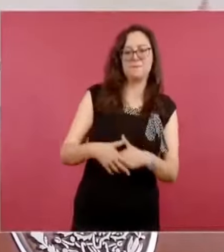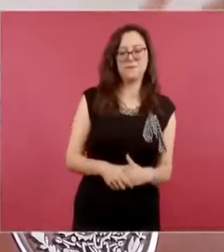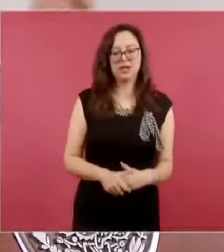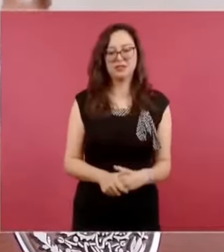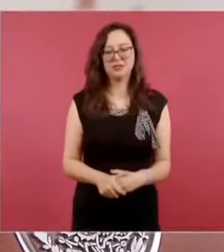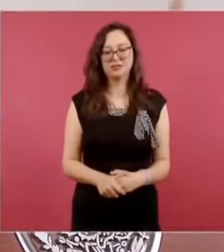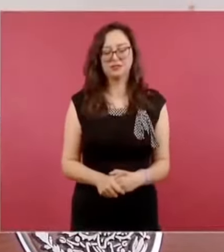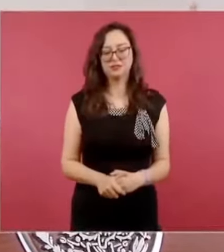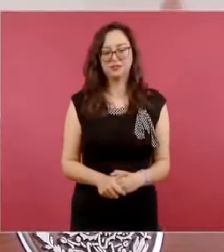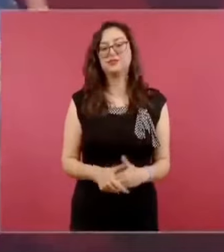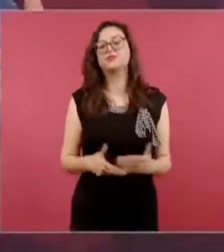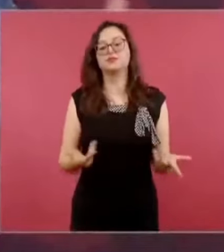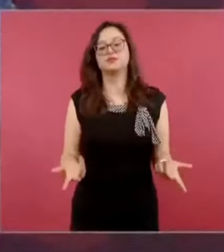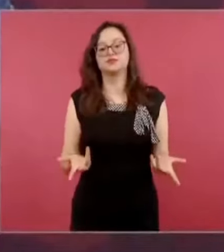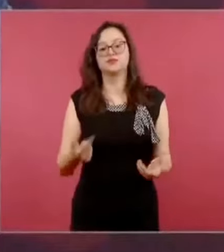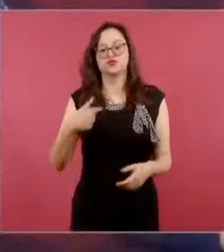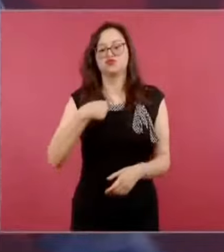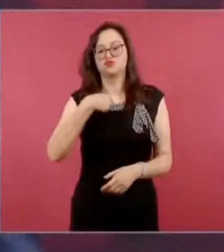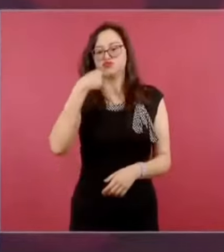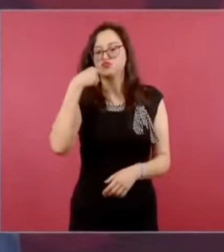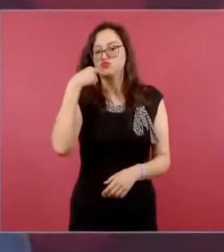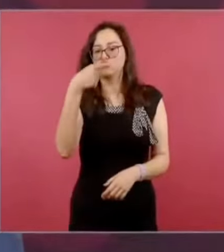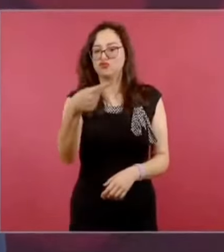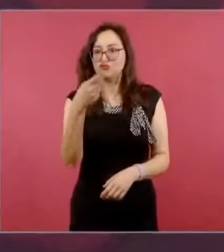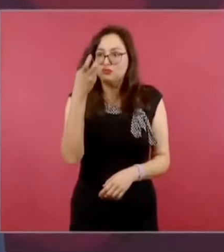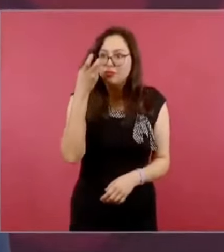porque se trata de la democracia.